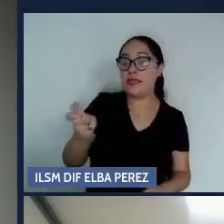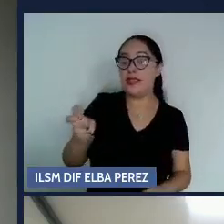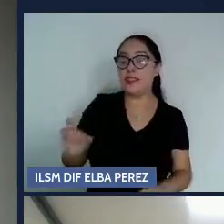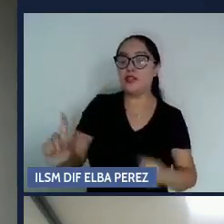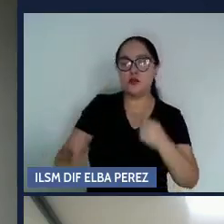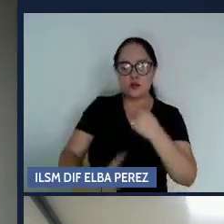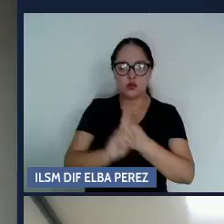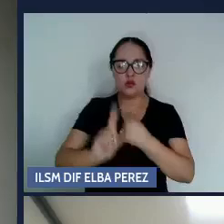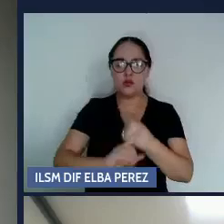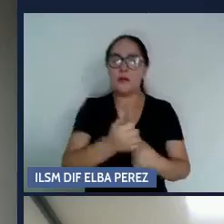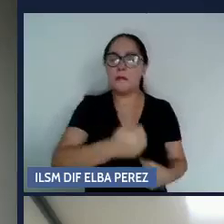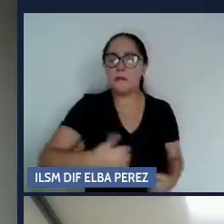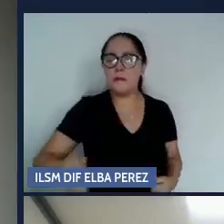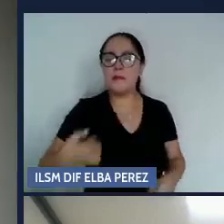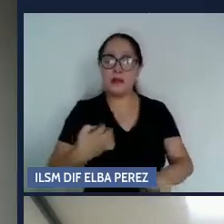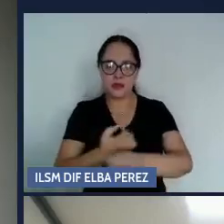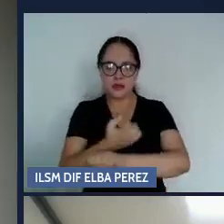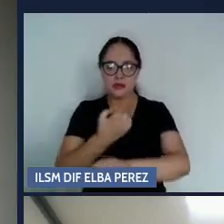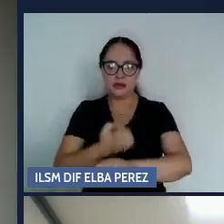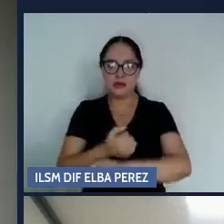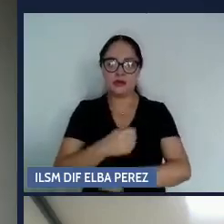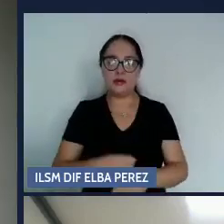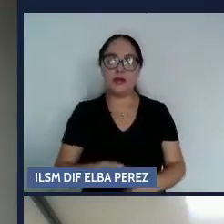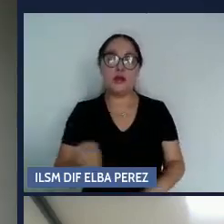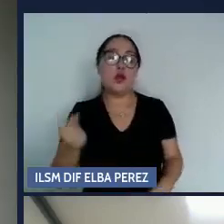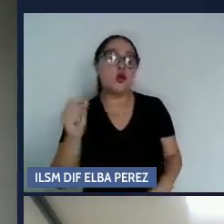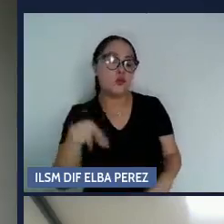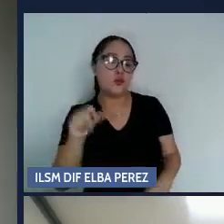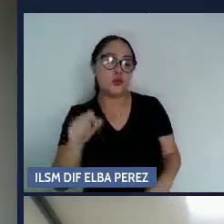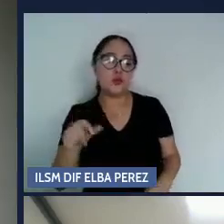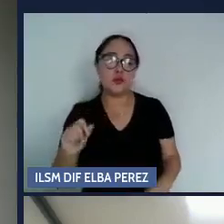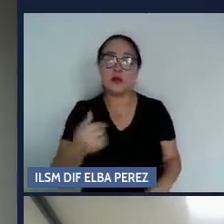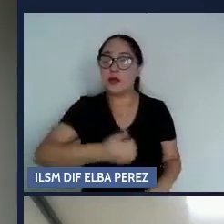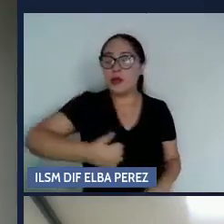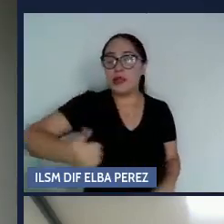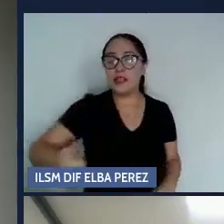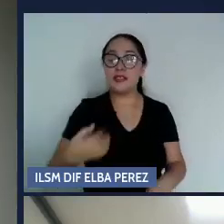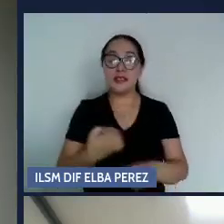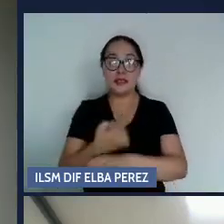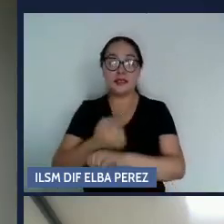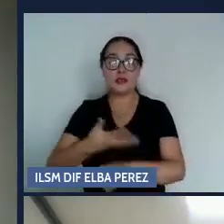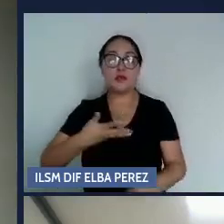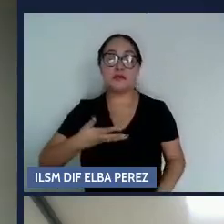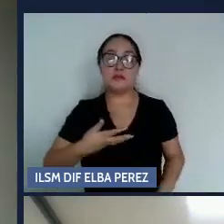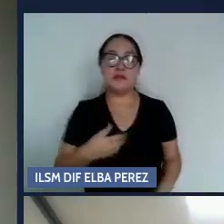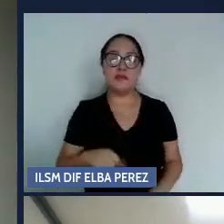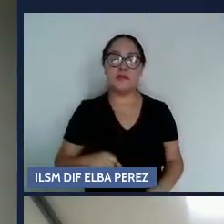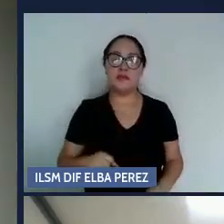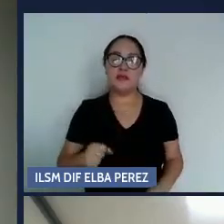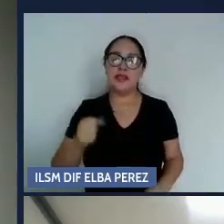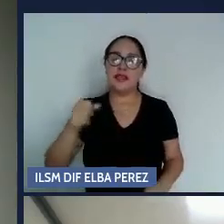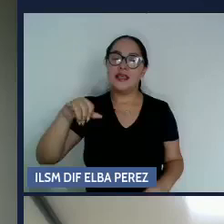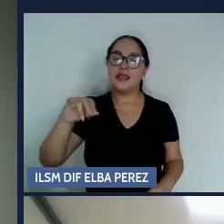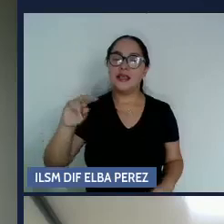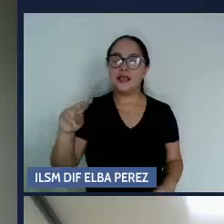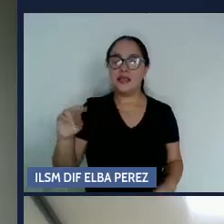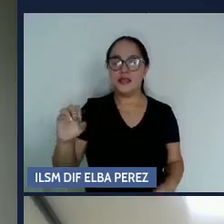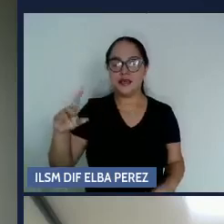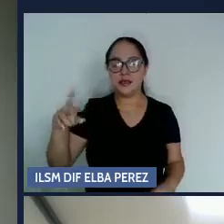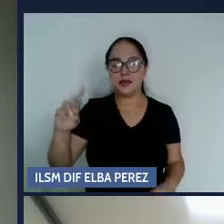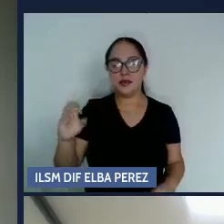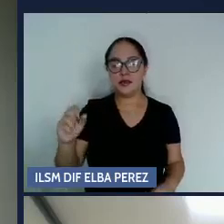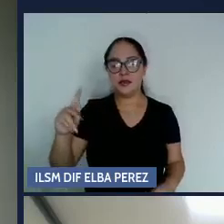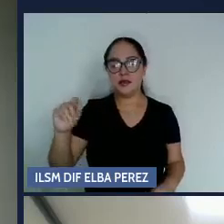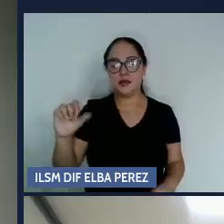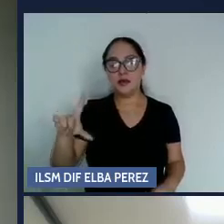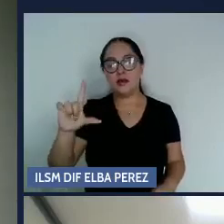en cada estado de la República. Cada una de estas autoridades electorales tiene sus funciones,